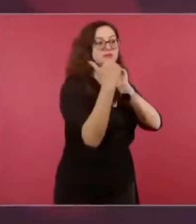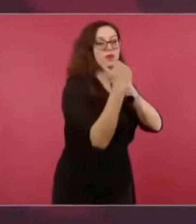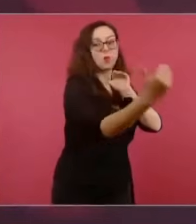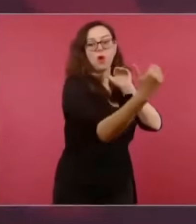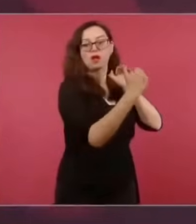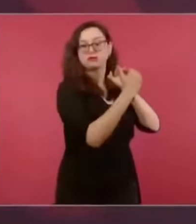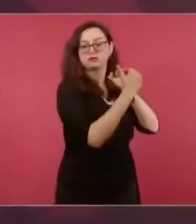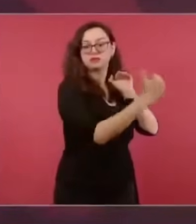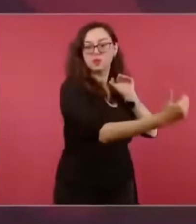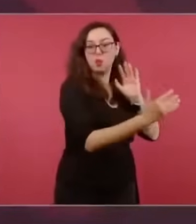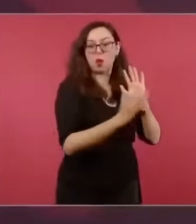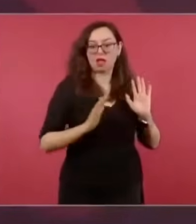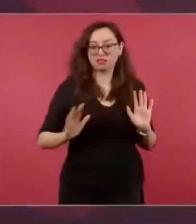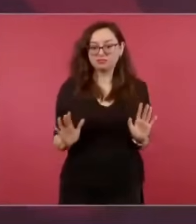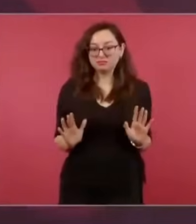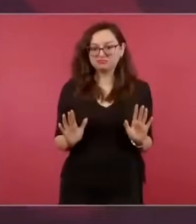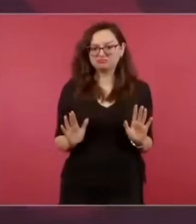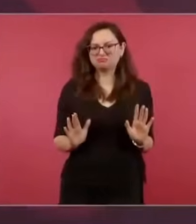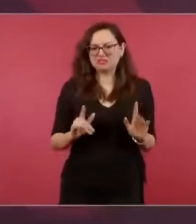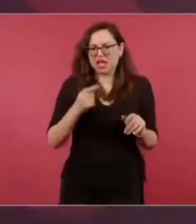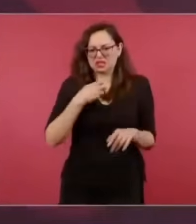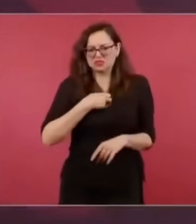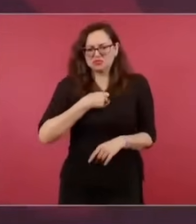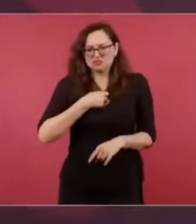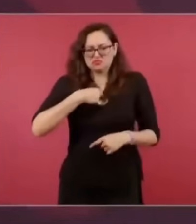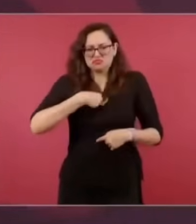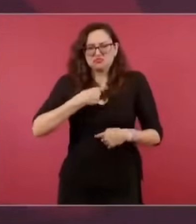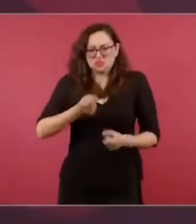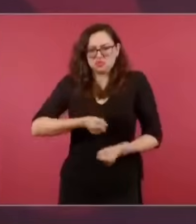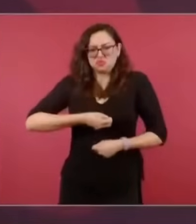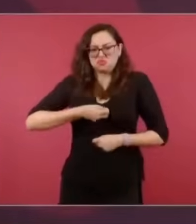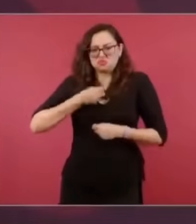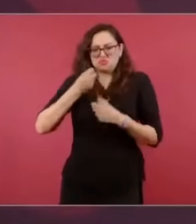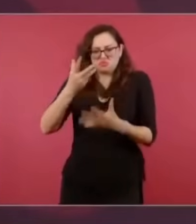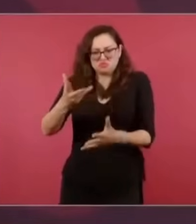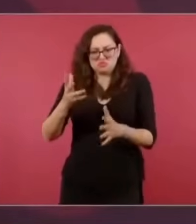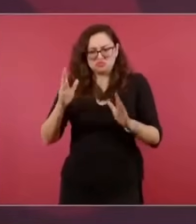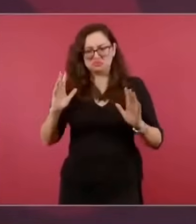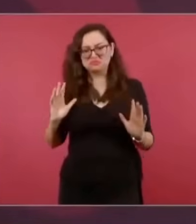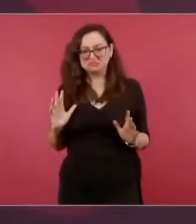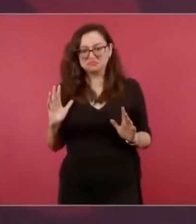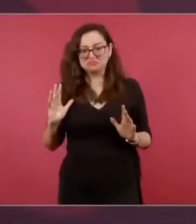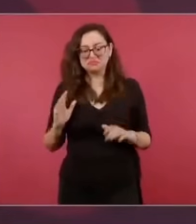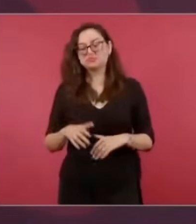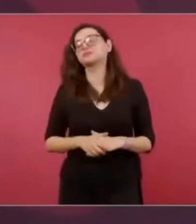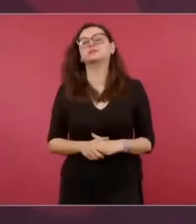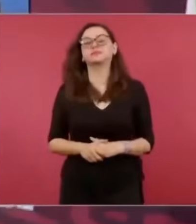Entonces, pasa el tiempo, pero esto fue una improvisación.